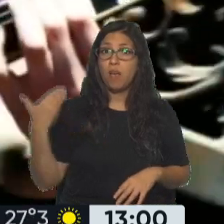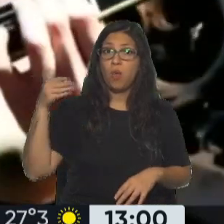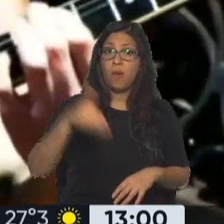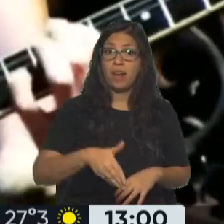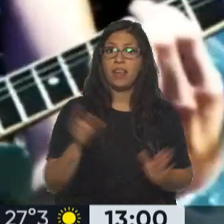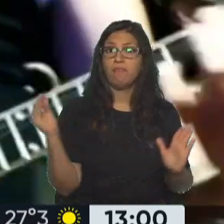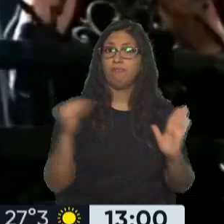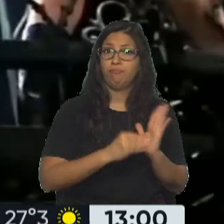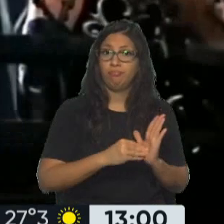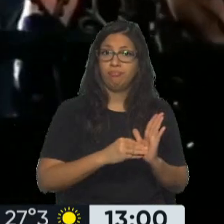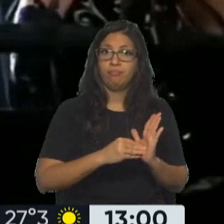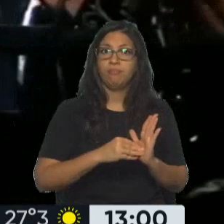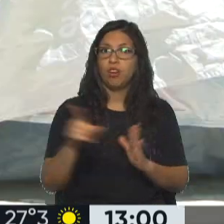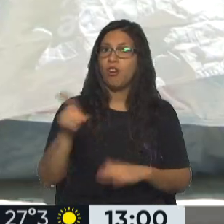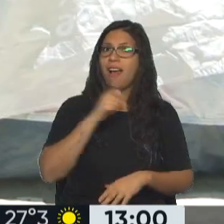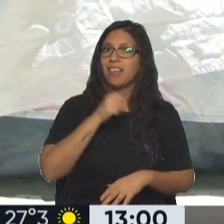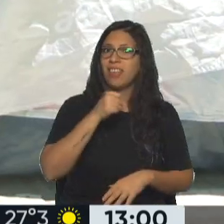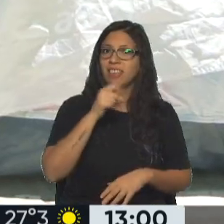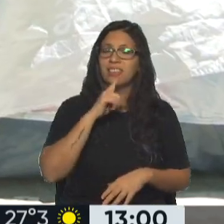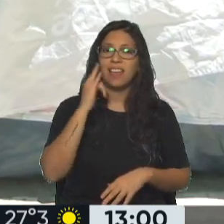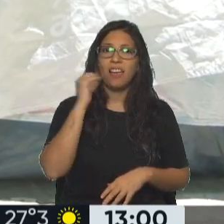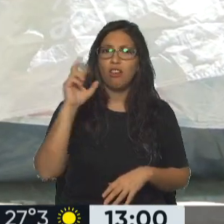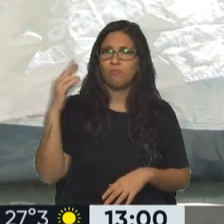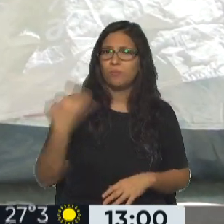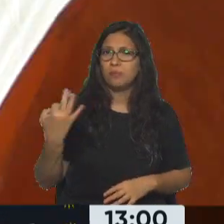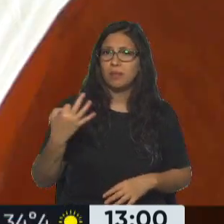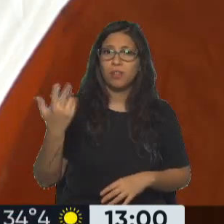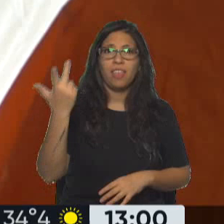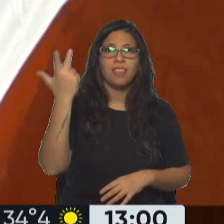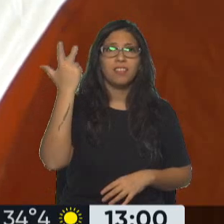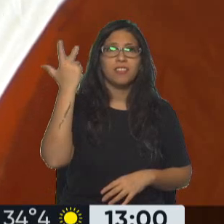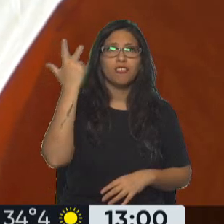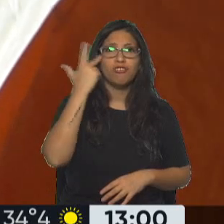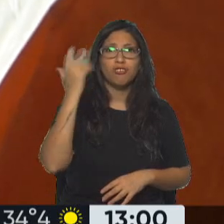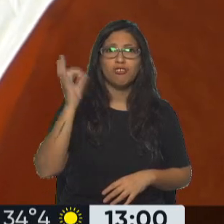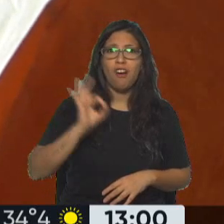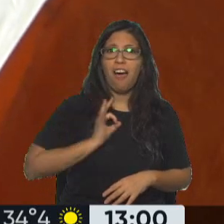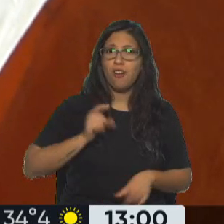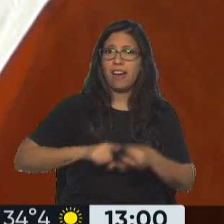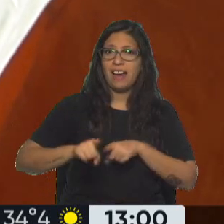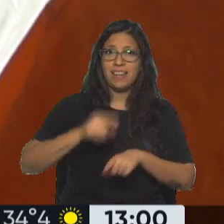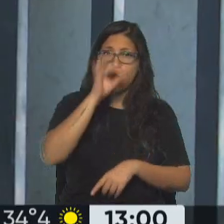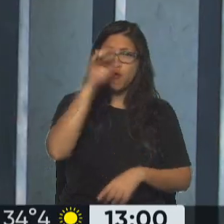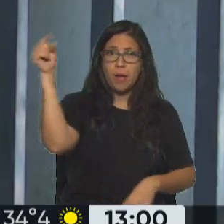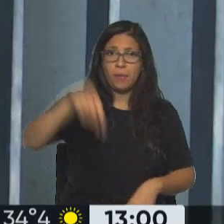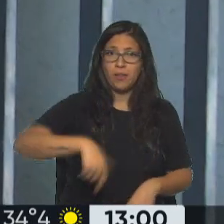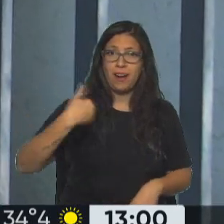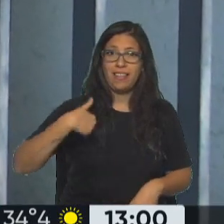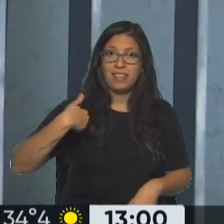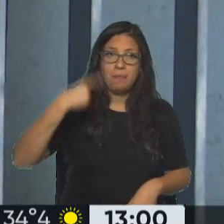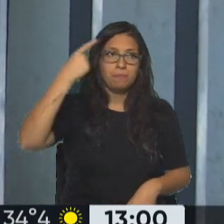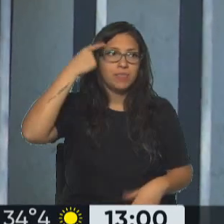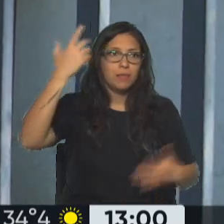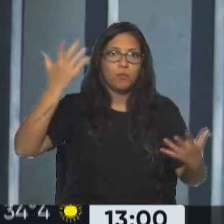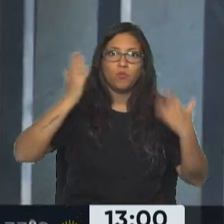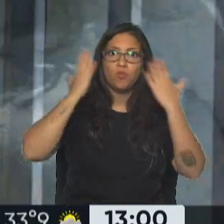te anotás. Con Taylor es muy especial porque en sus 18 años de carrera nunca jamás vino a la Argentina y nosotras pensamos, era un